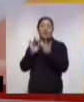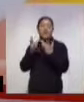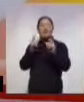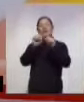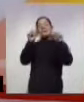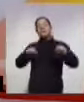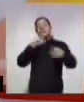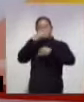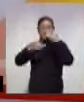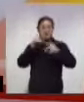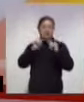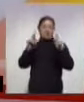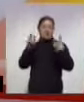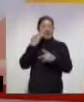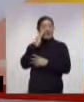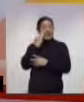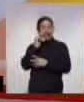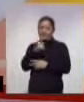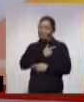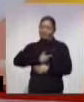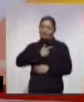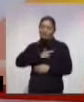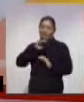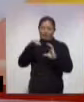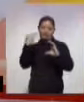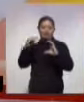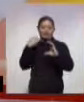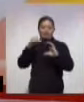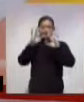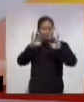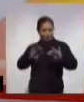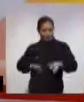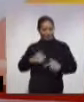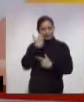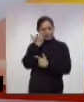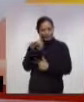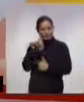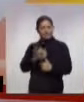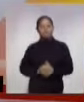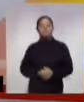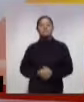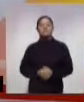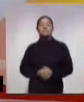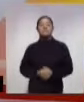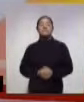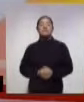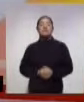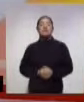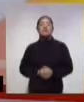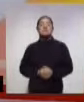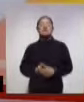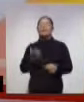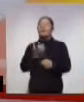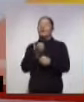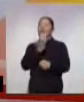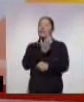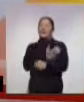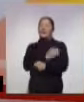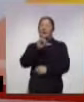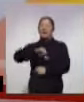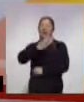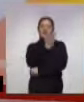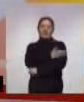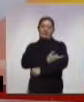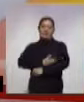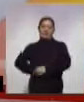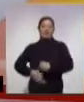Noticias Tlaxcala, ahí con mucho gusto recibimos todos y cada uno de sus comentarios. Quédese con nosotros, acompáñenos esta